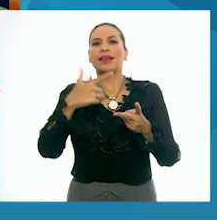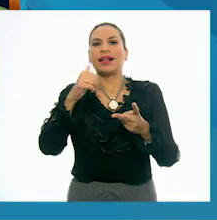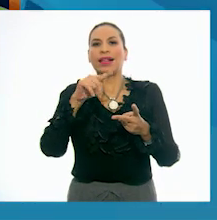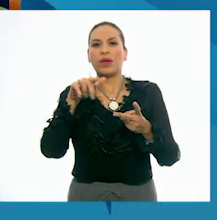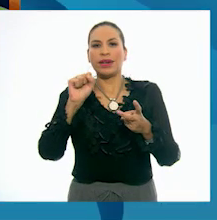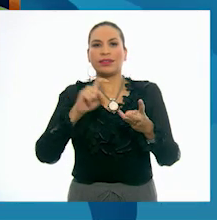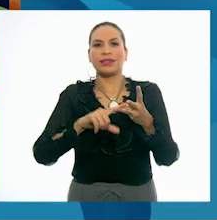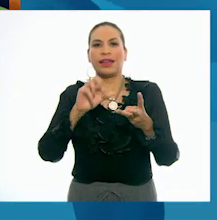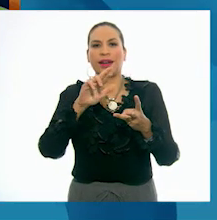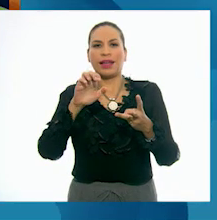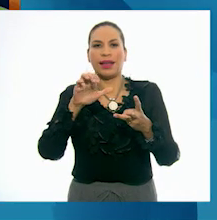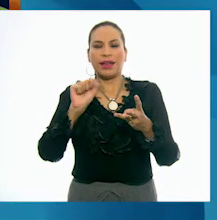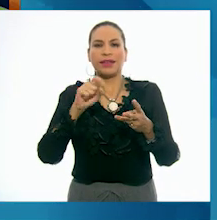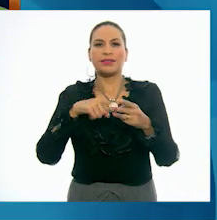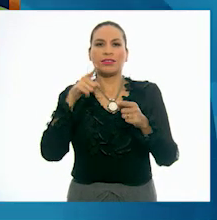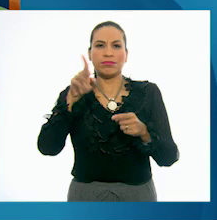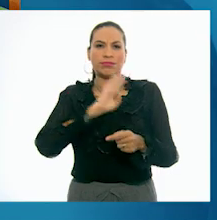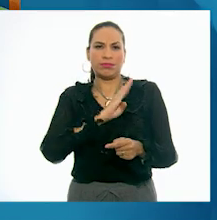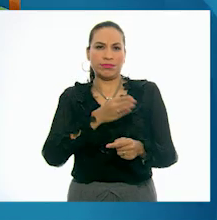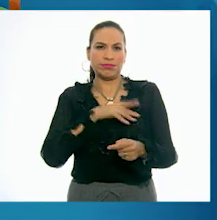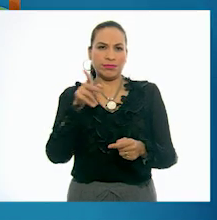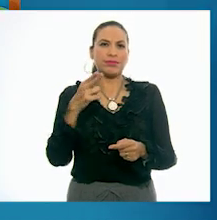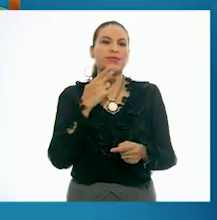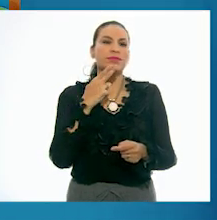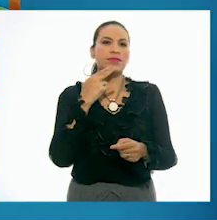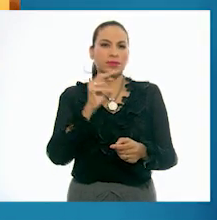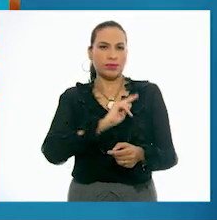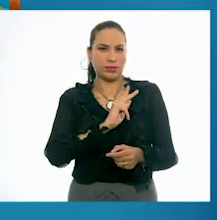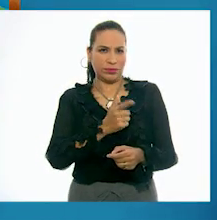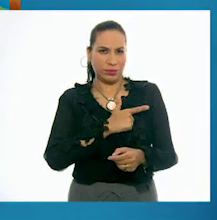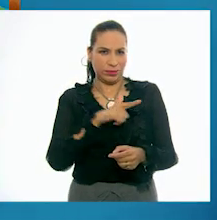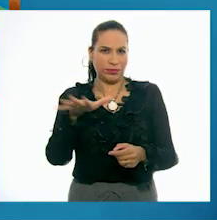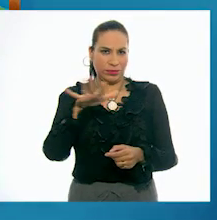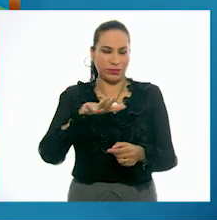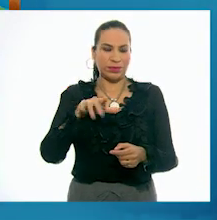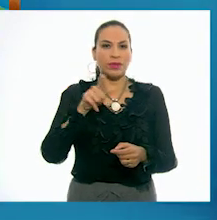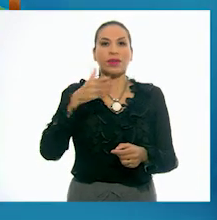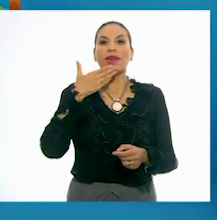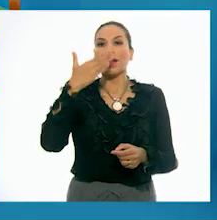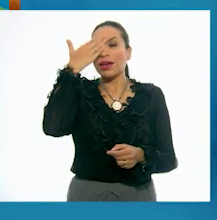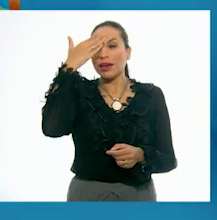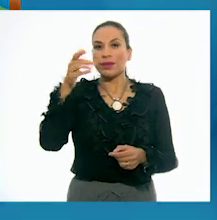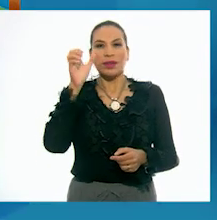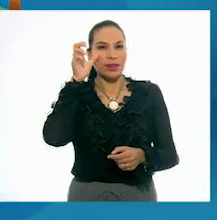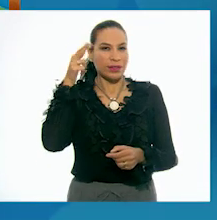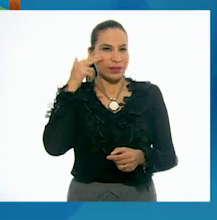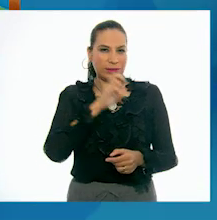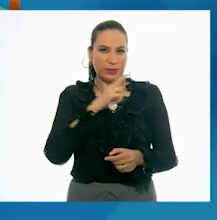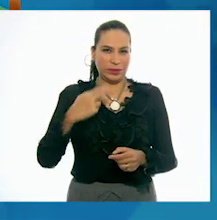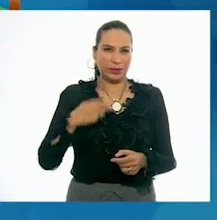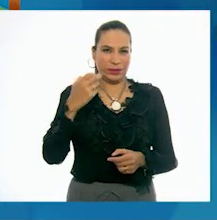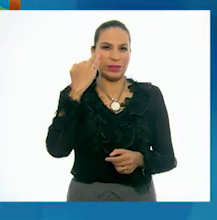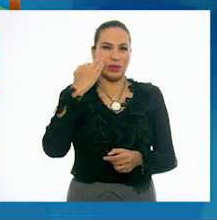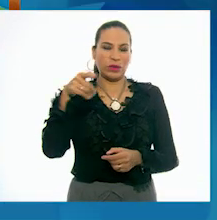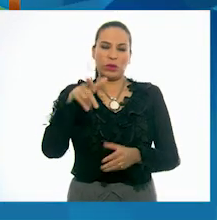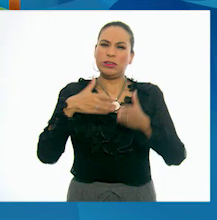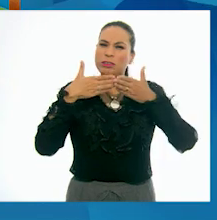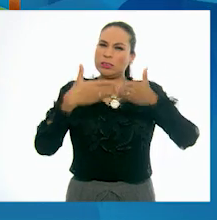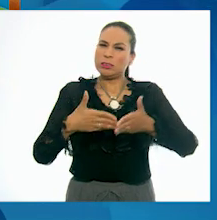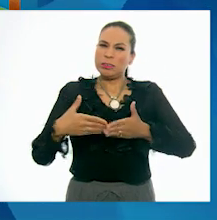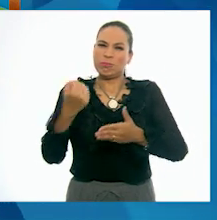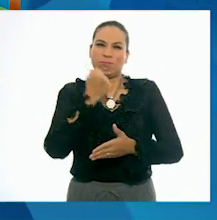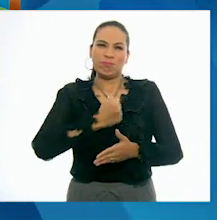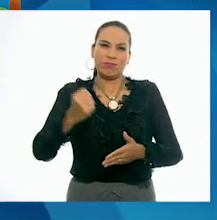carracas, fueron empleadas por españoles y portugueses. Los árabes y chinos de esta época eran grandes